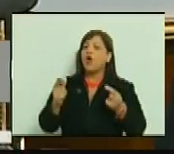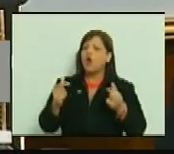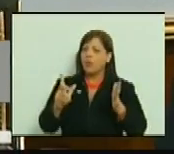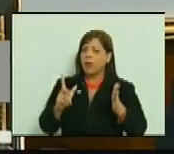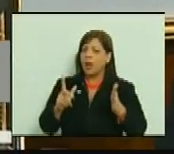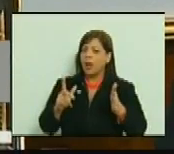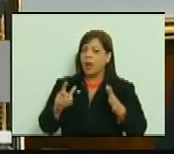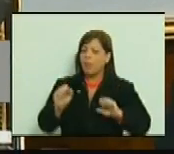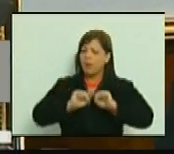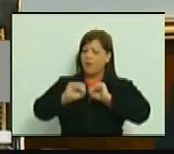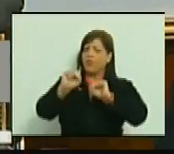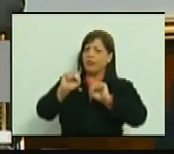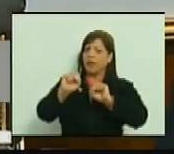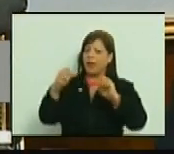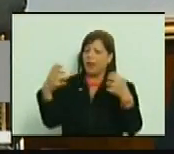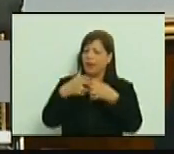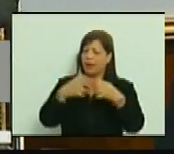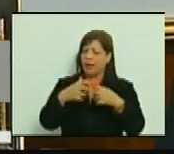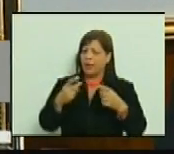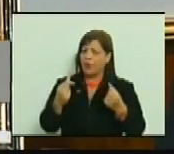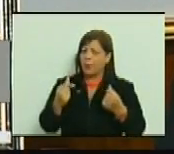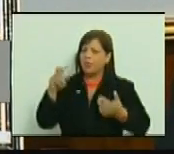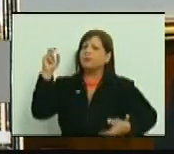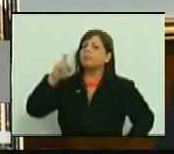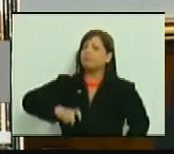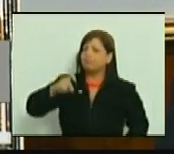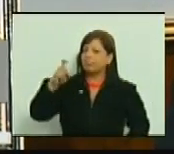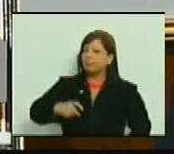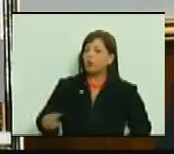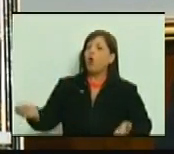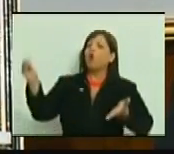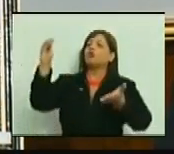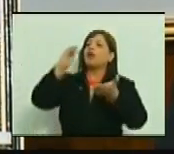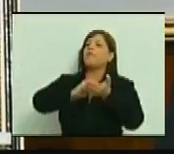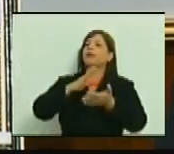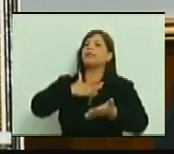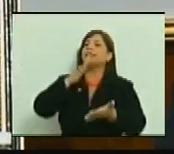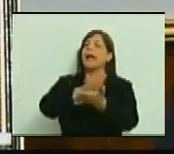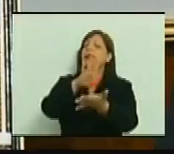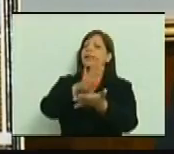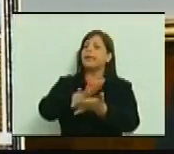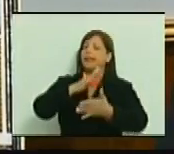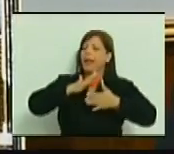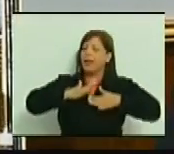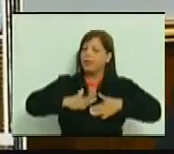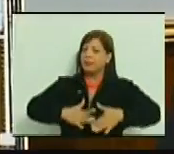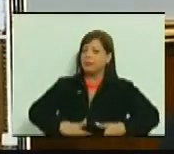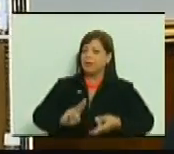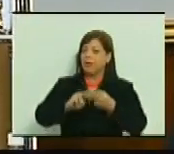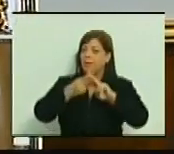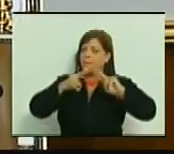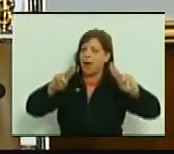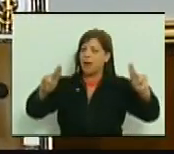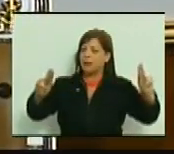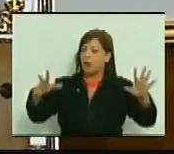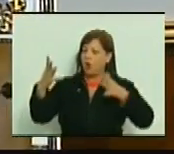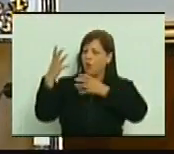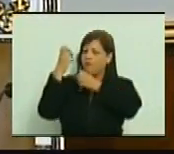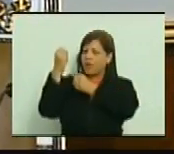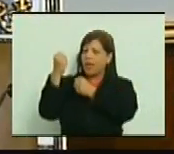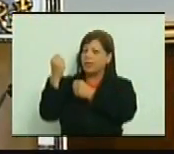para enfrentar la guerra económica, necesita devolverle al pueblo la tranquilidad, devolverle la paz, devolverle la